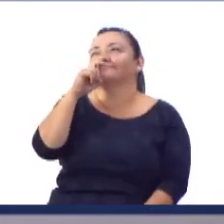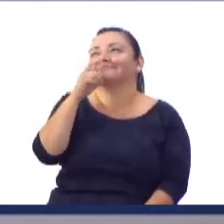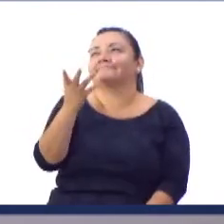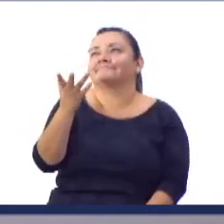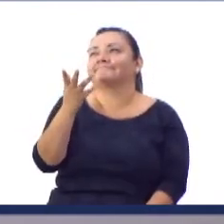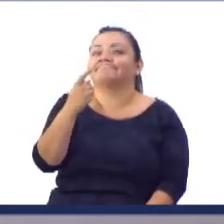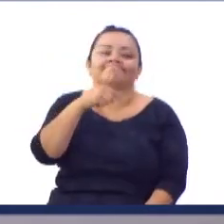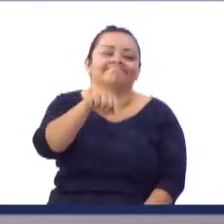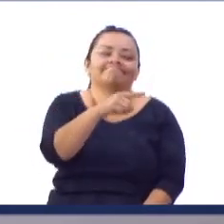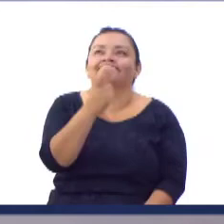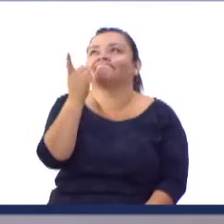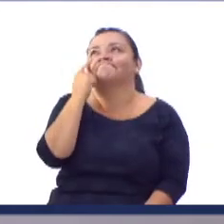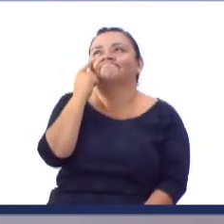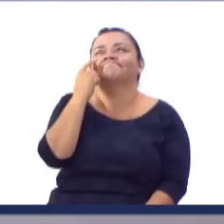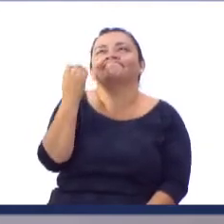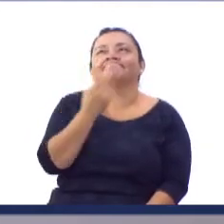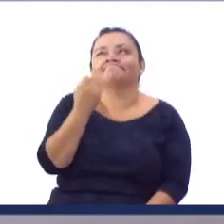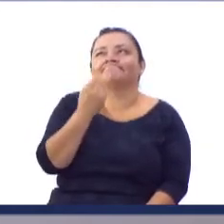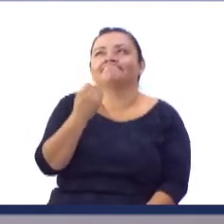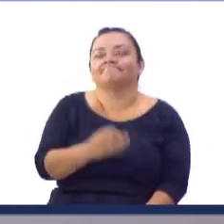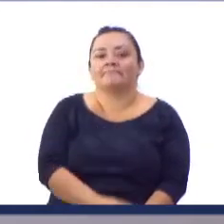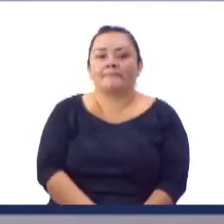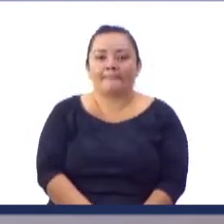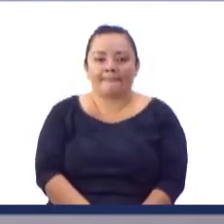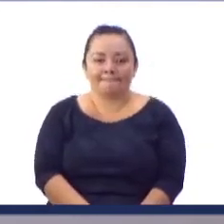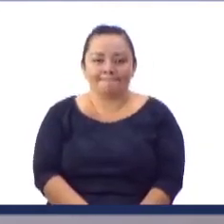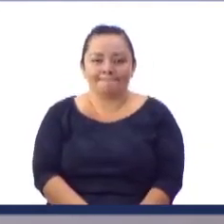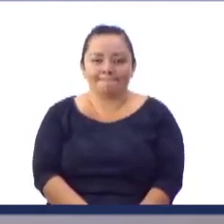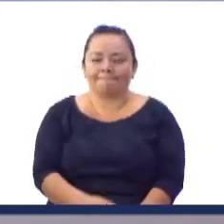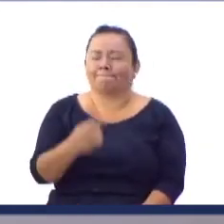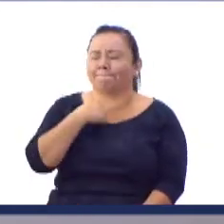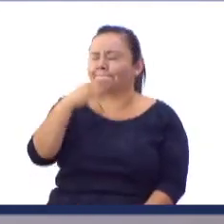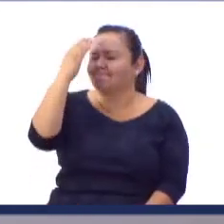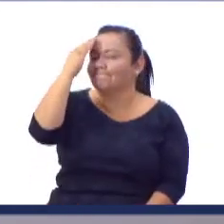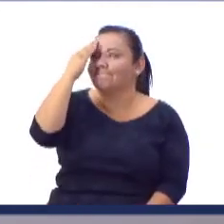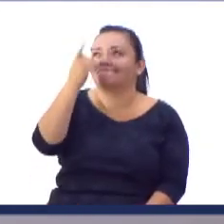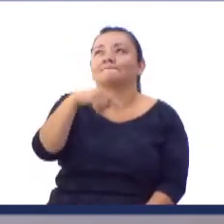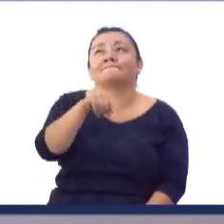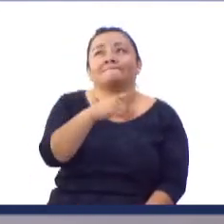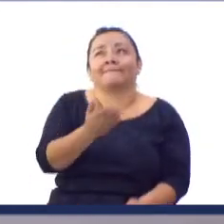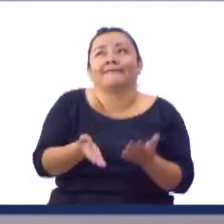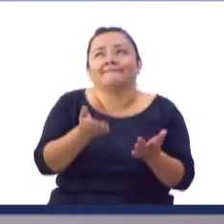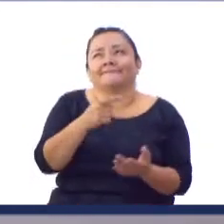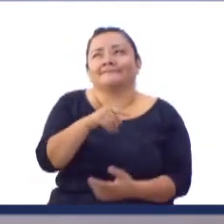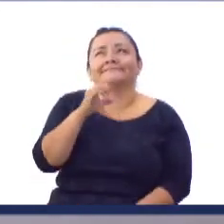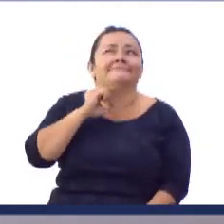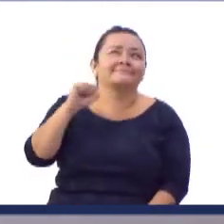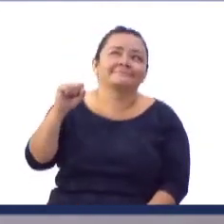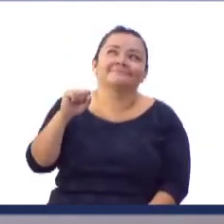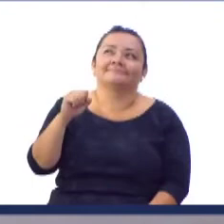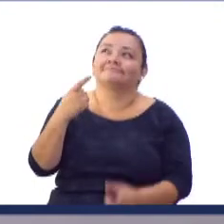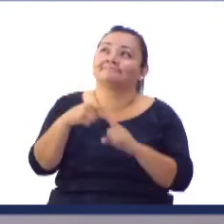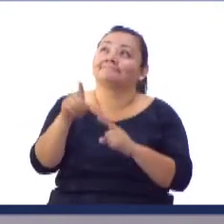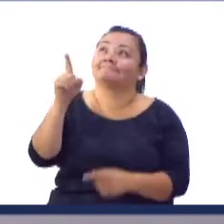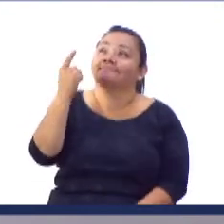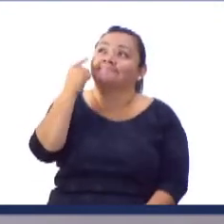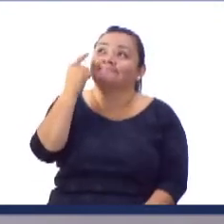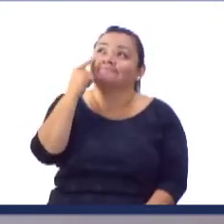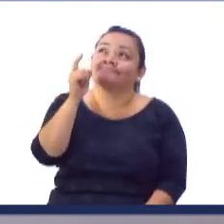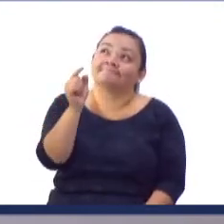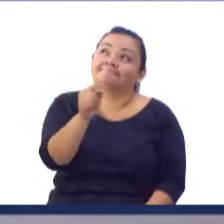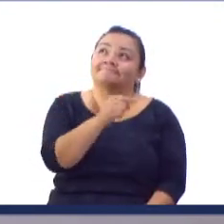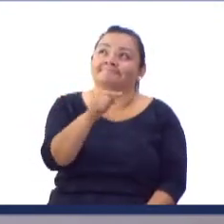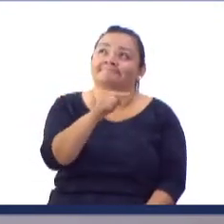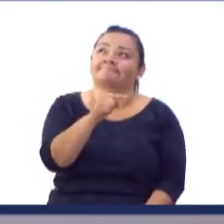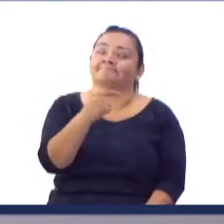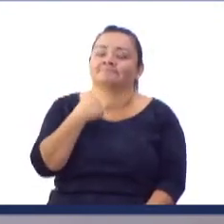números desampares por favor papá yo sé que es todo un poquito cabezota pero no me lo de sanz pared mira